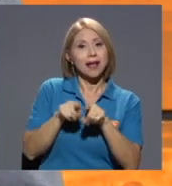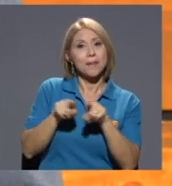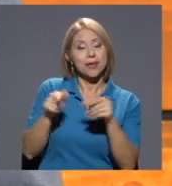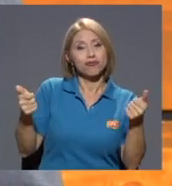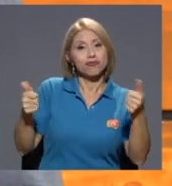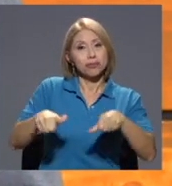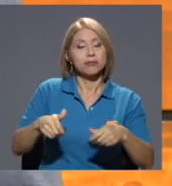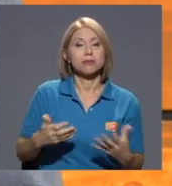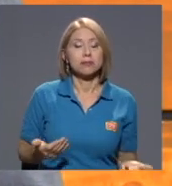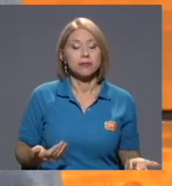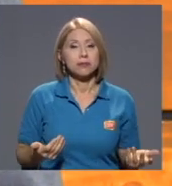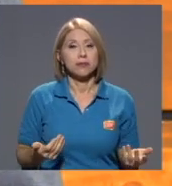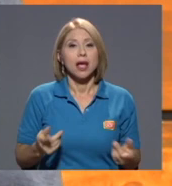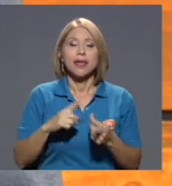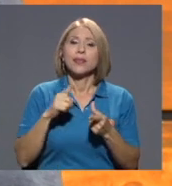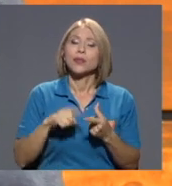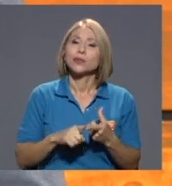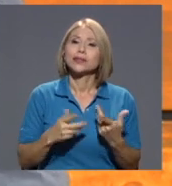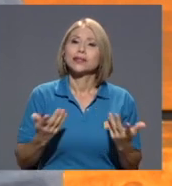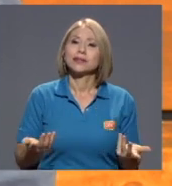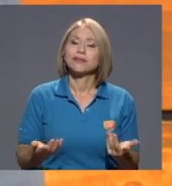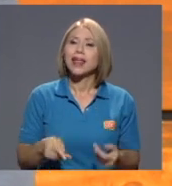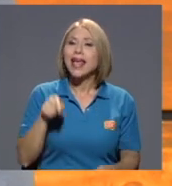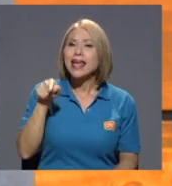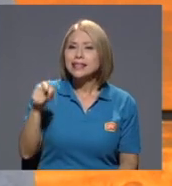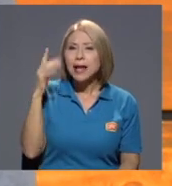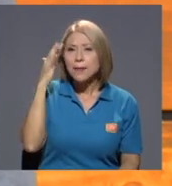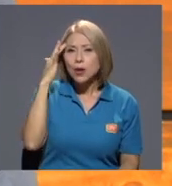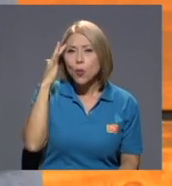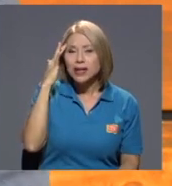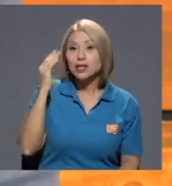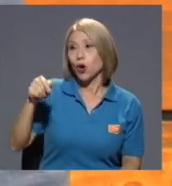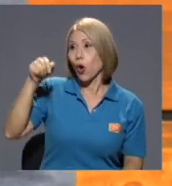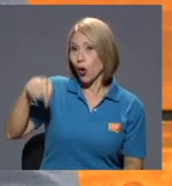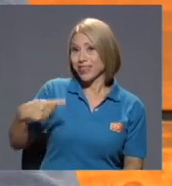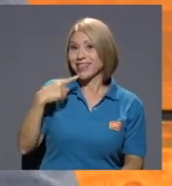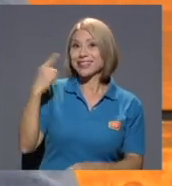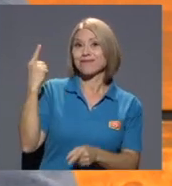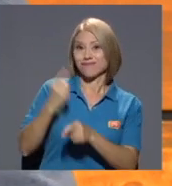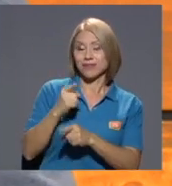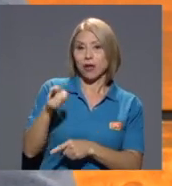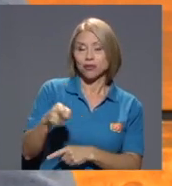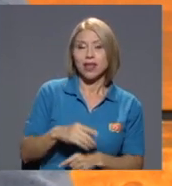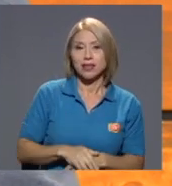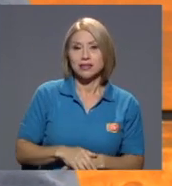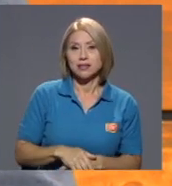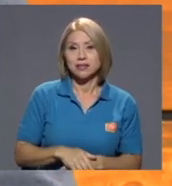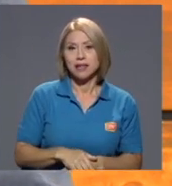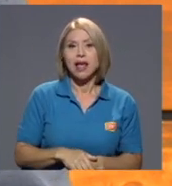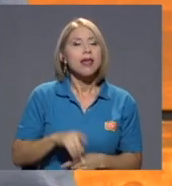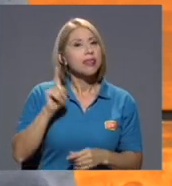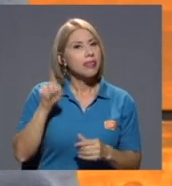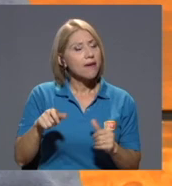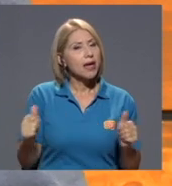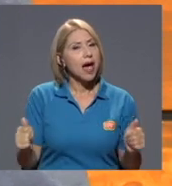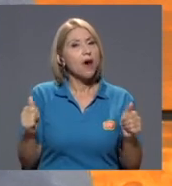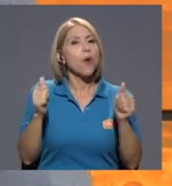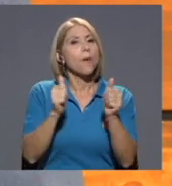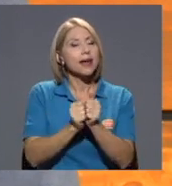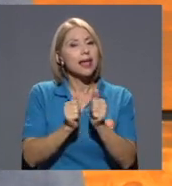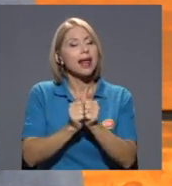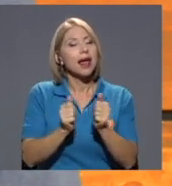entonces esa preocupación que hoy les da la razón a ustedes de algún modo debe ir acompañada de ese lenguaje